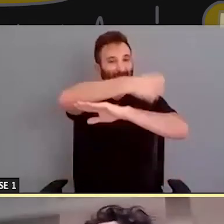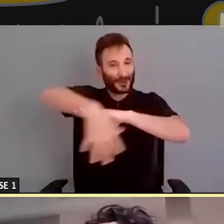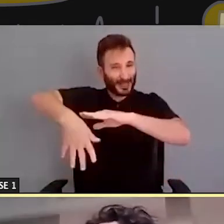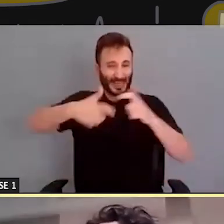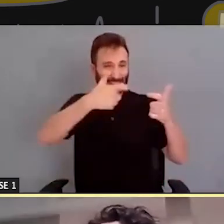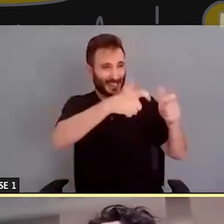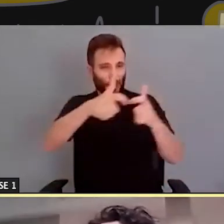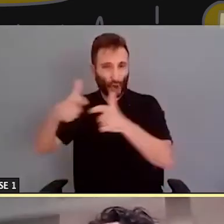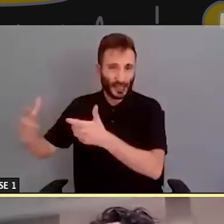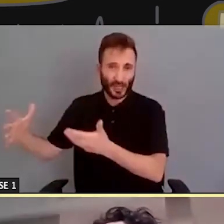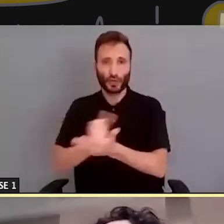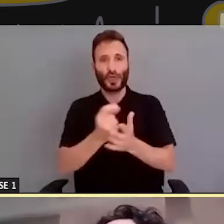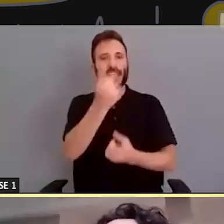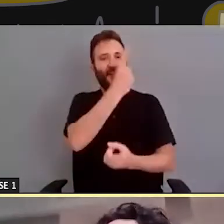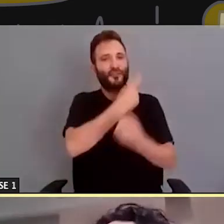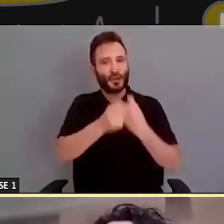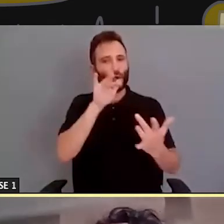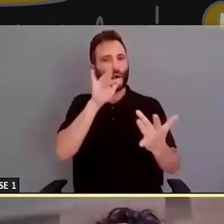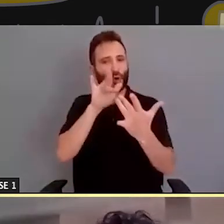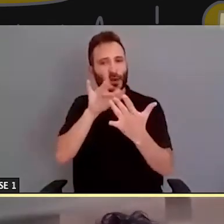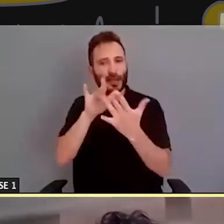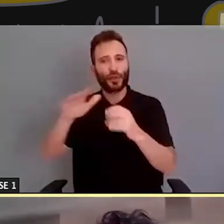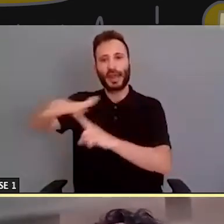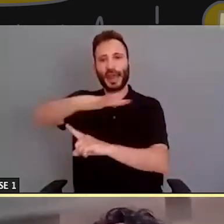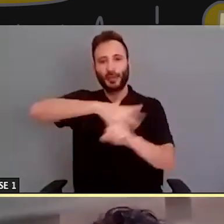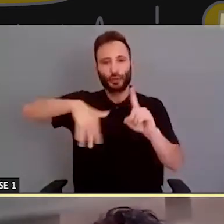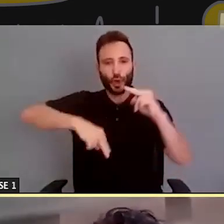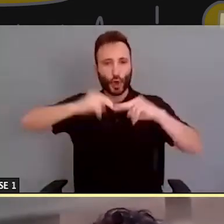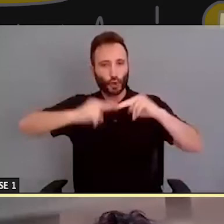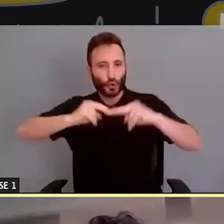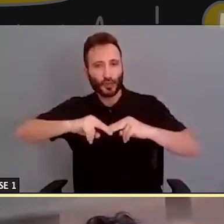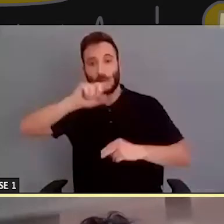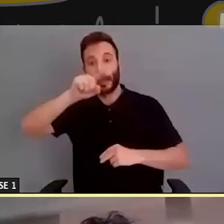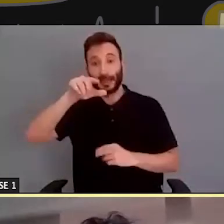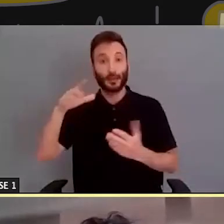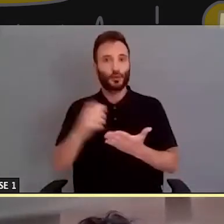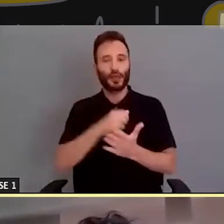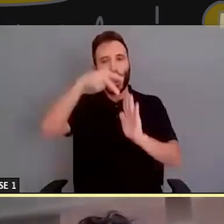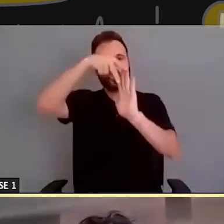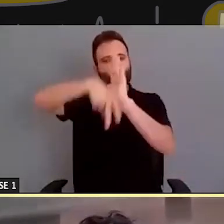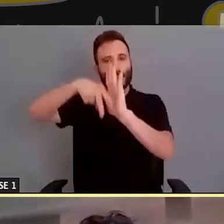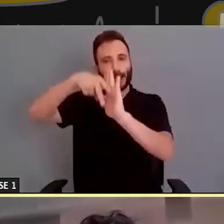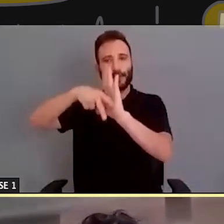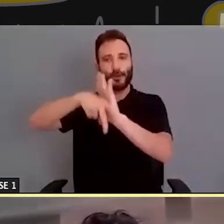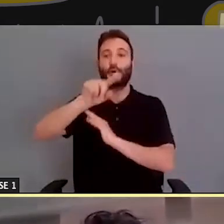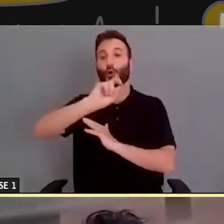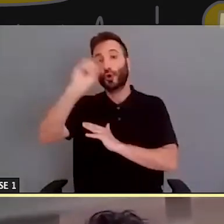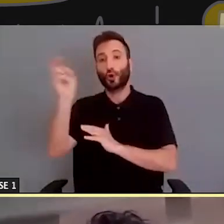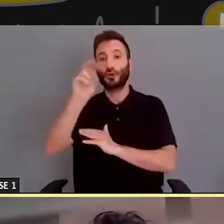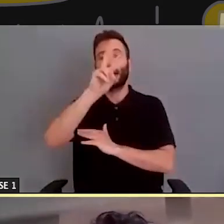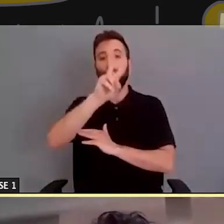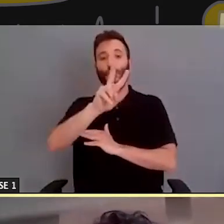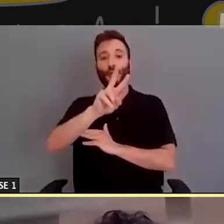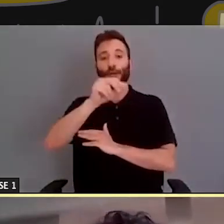información y comunicación, de entorno construido, en el cual, bueno, pues nos apoyamos en otra norma, la 21.542, que